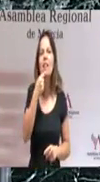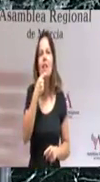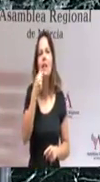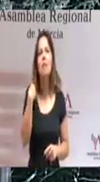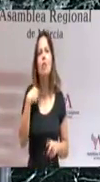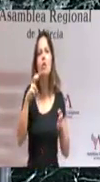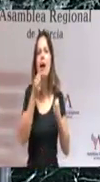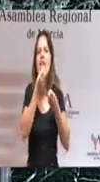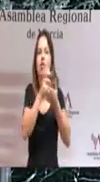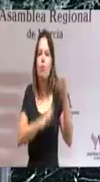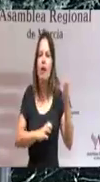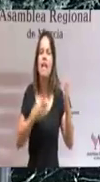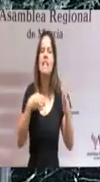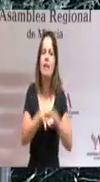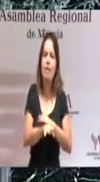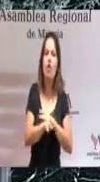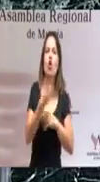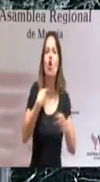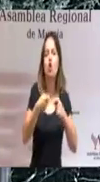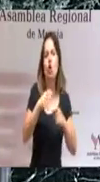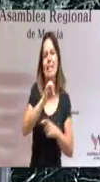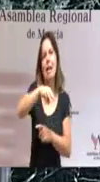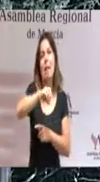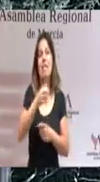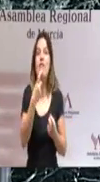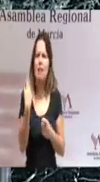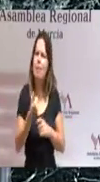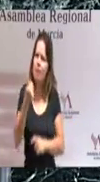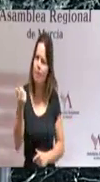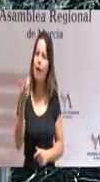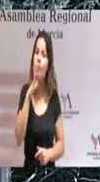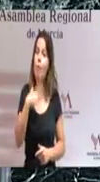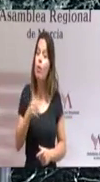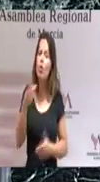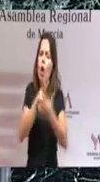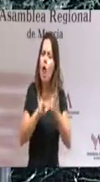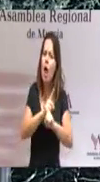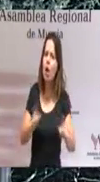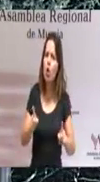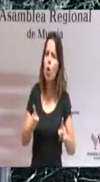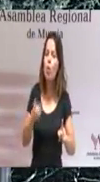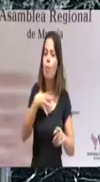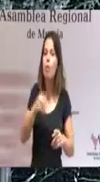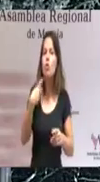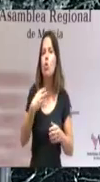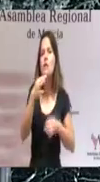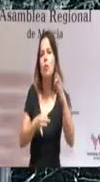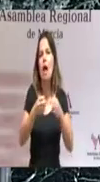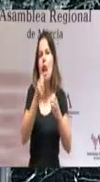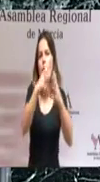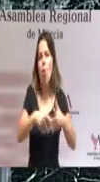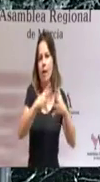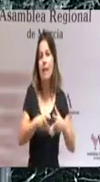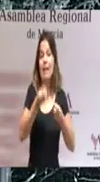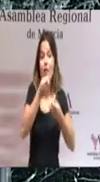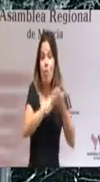en el informe de intervención y de control del SMS, debería haberlo puesto un poquito más. Mira, no haya leído, y usted no ha leído el Tribunal de Cuentas, el informe de ese